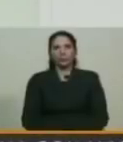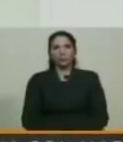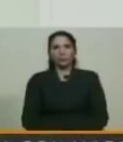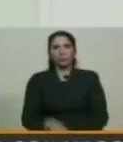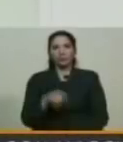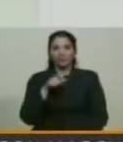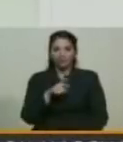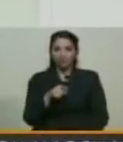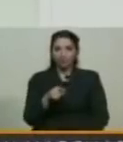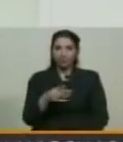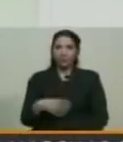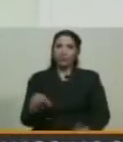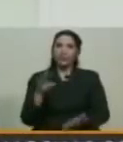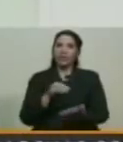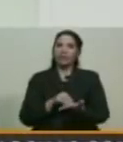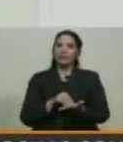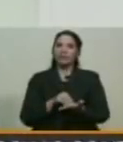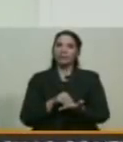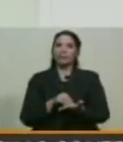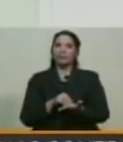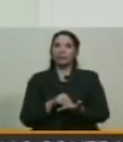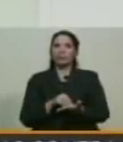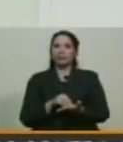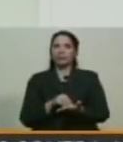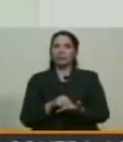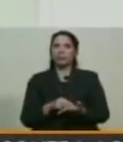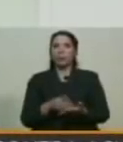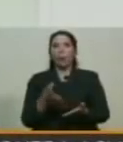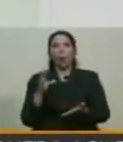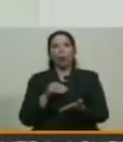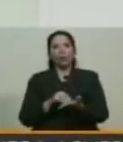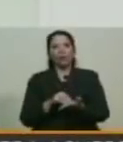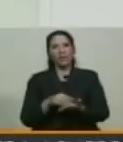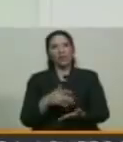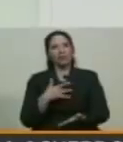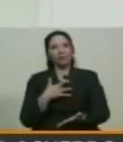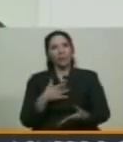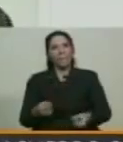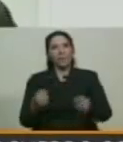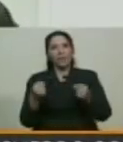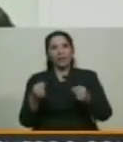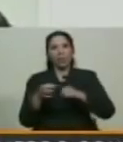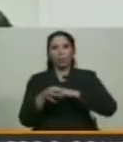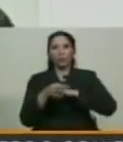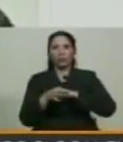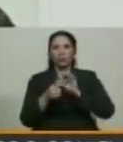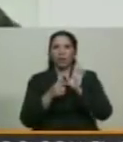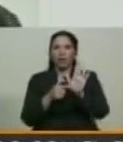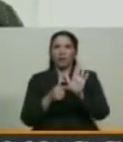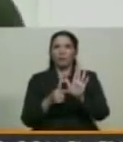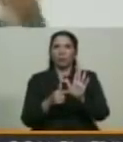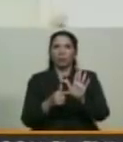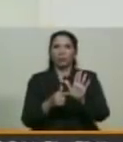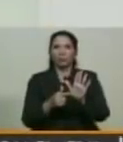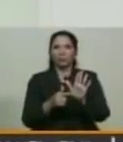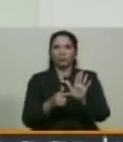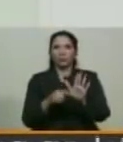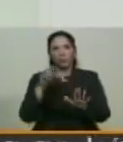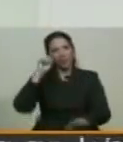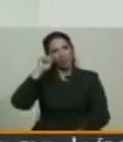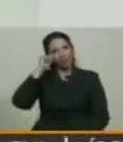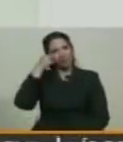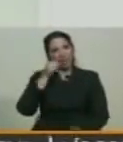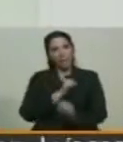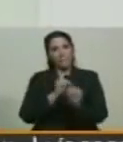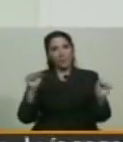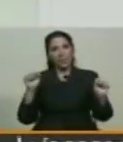de recuperar el sentido originario de los mercados municipales. Siempre pongo como ejemplo, y lo recordé esta mañana